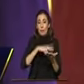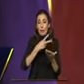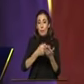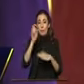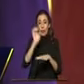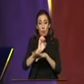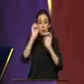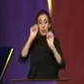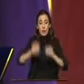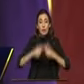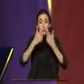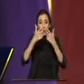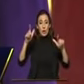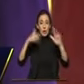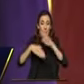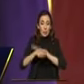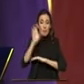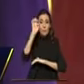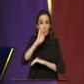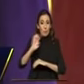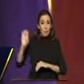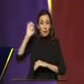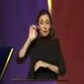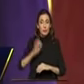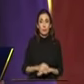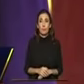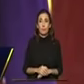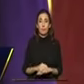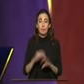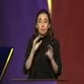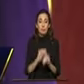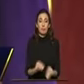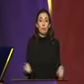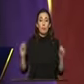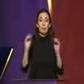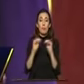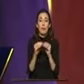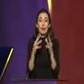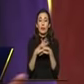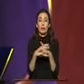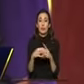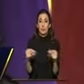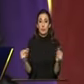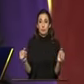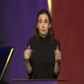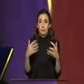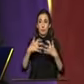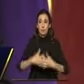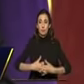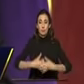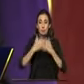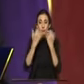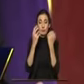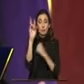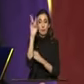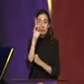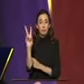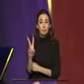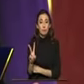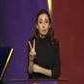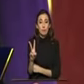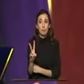los ecuatorianos. Uno de nuestros mayores retos es contribuir a la solución de la crisis en Venezuela, que se ha convertido